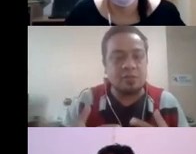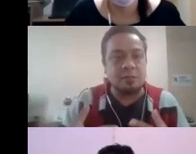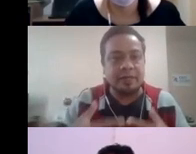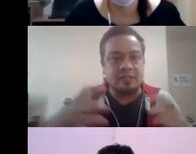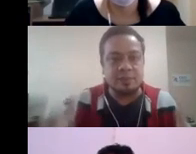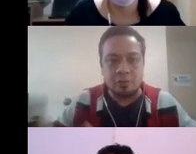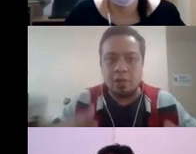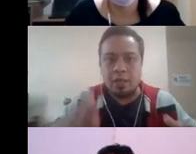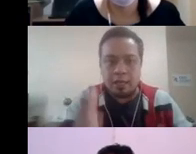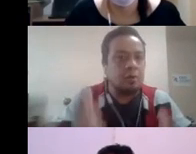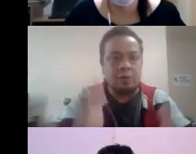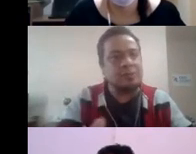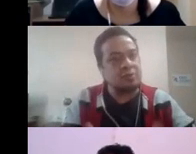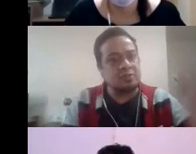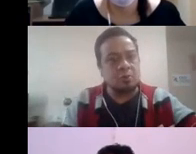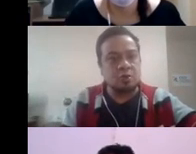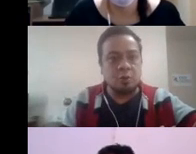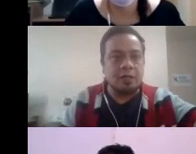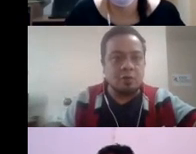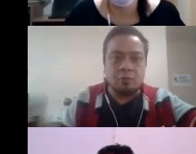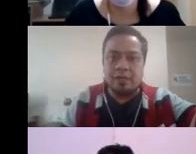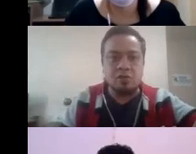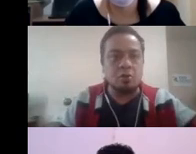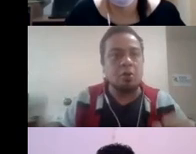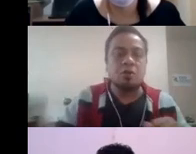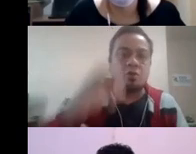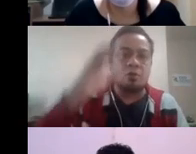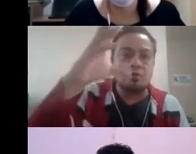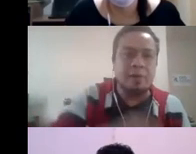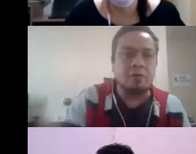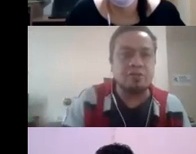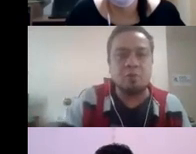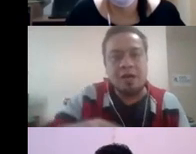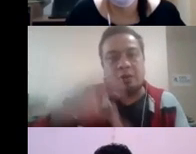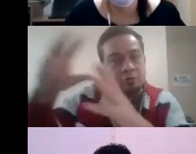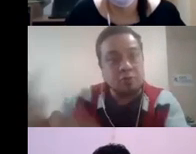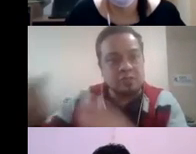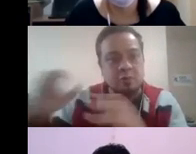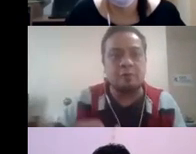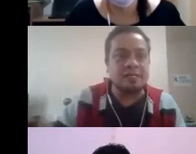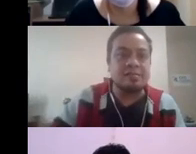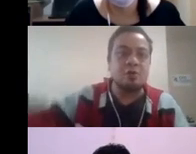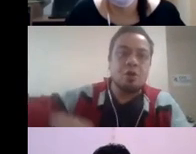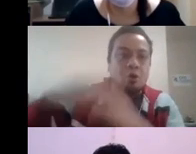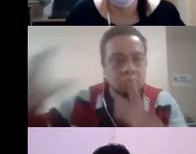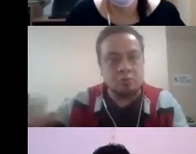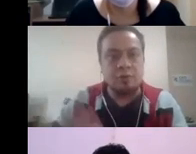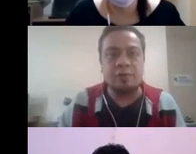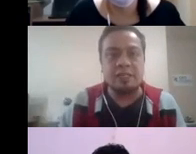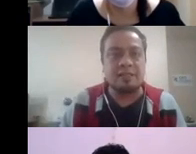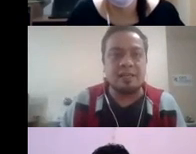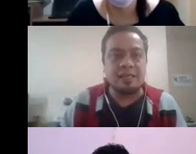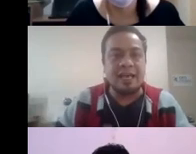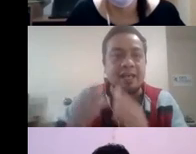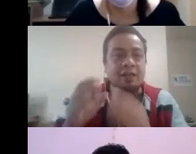reflejar toda esa participación que alguna persona hizo sobre el documento, sobre un tema conceptual, otro ya sobre una acción, otro sobre